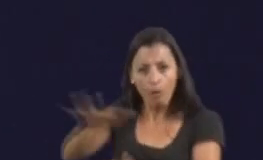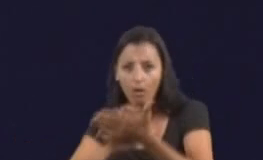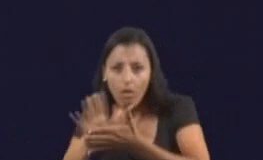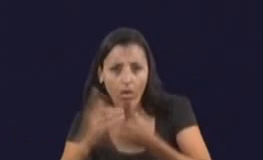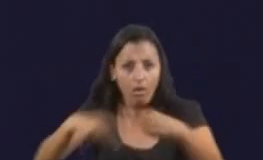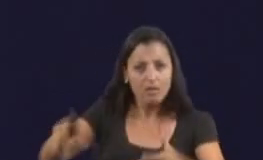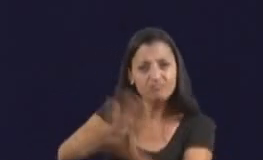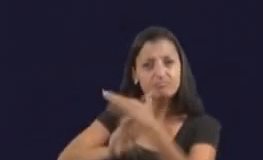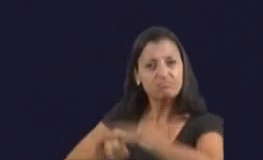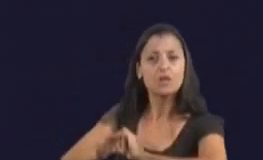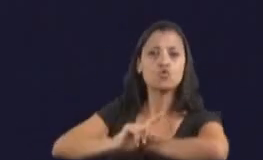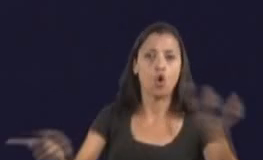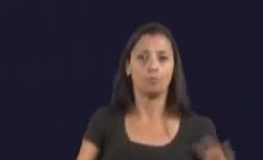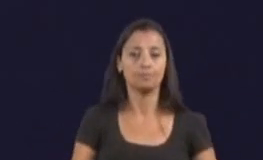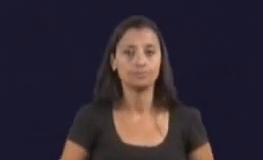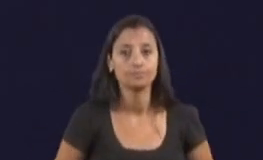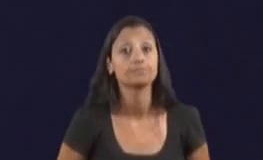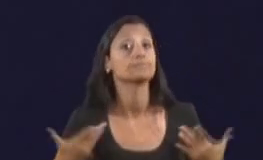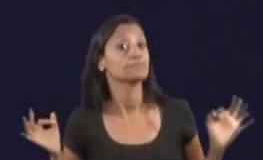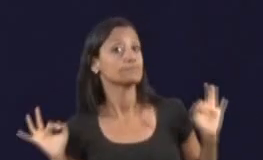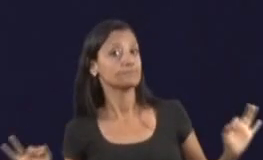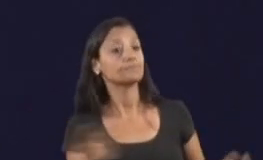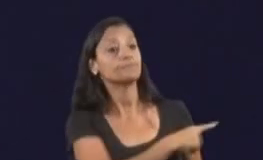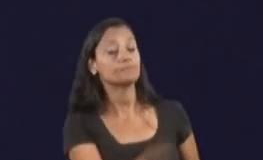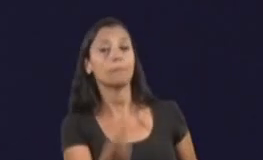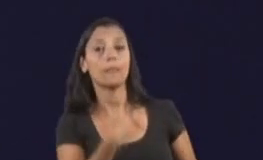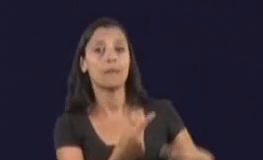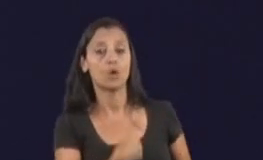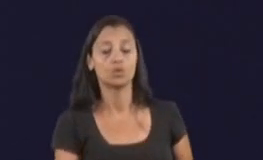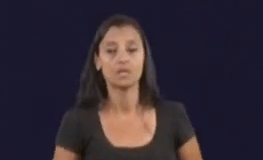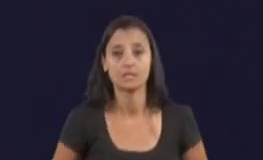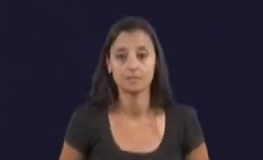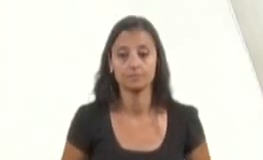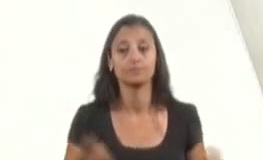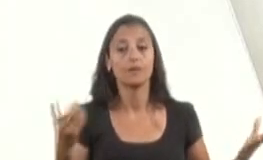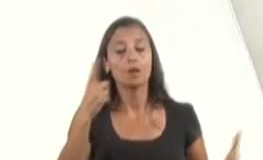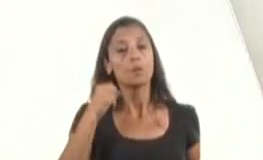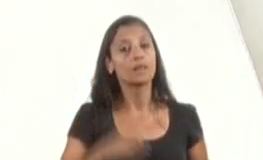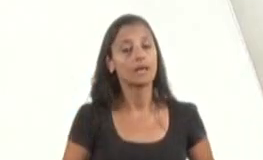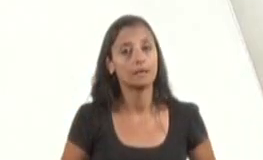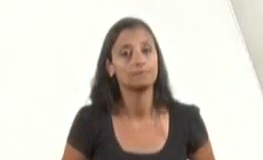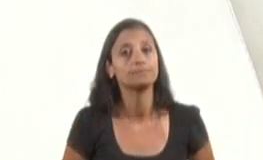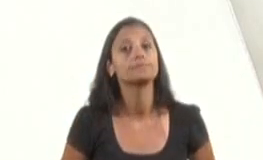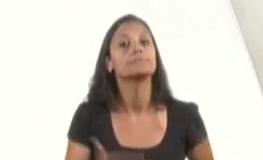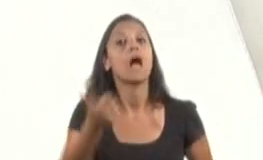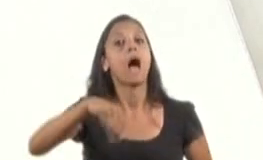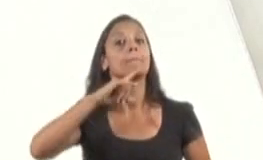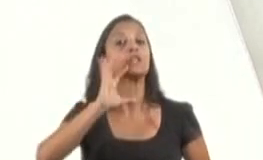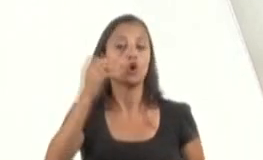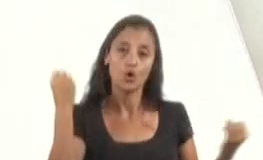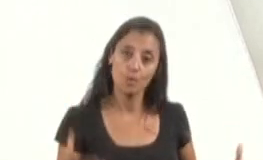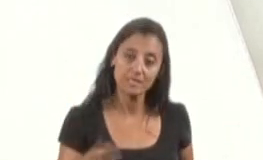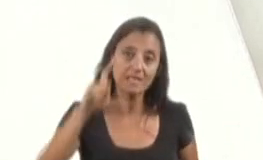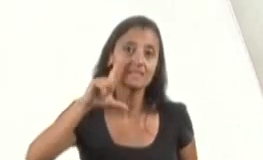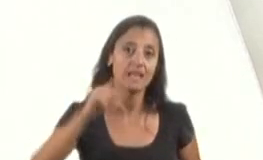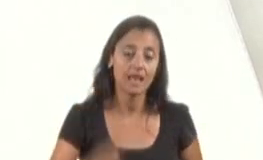para este tipo de avivadas. Esto es todo, los escucho. Buen día, Cecilia Camarano para Ámbito. Hola